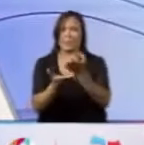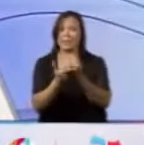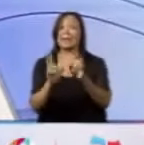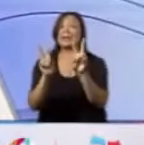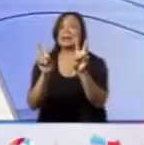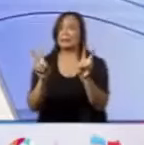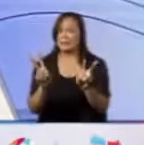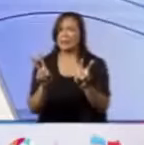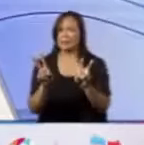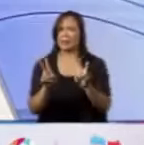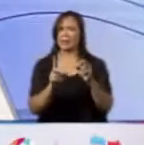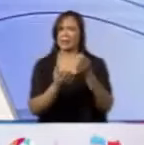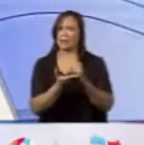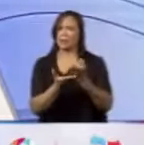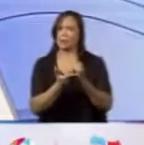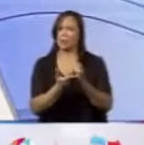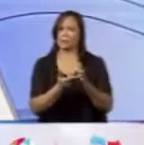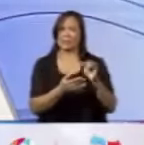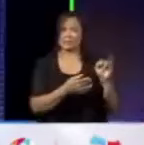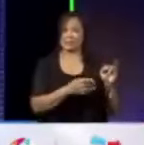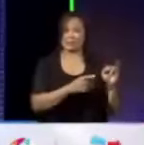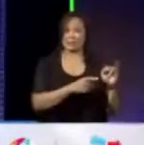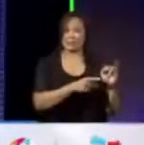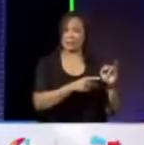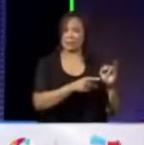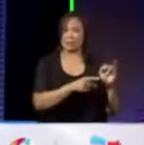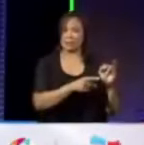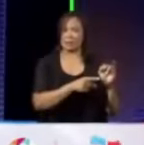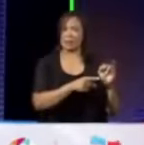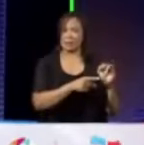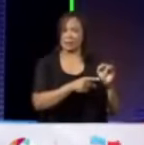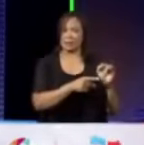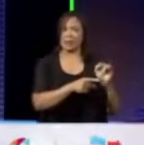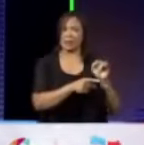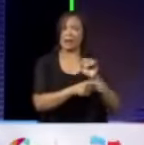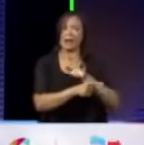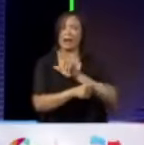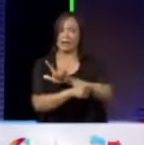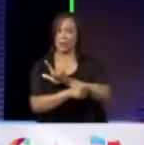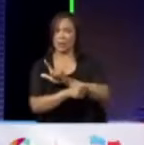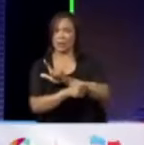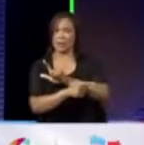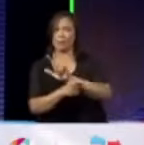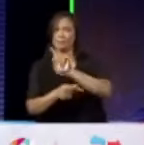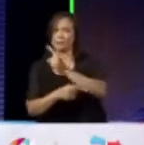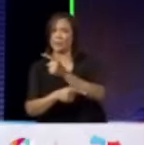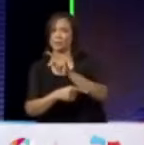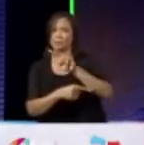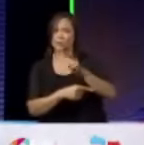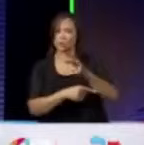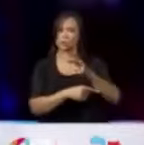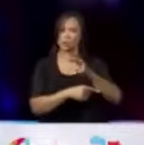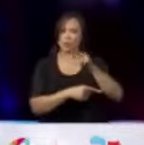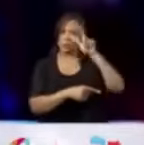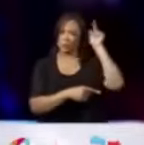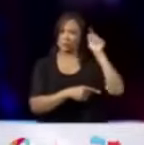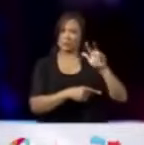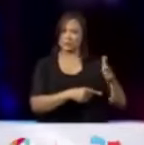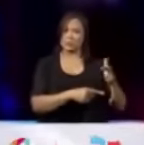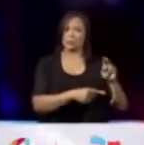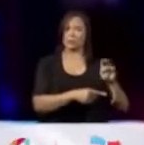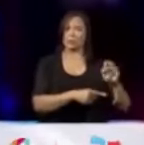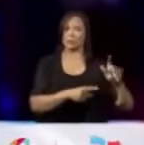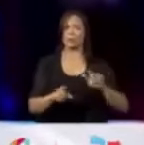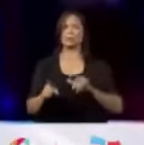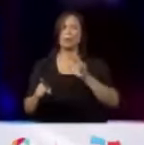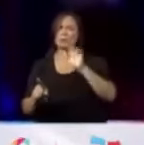económica. La palabra la tendrán de izquierda a derecha, comenzando por el candidato Fernández. Para su gobierno